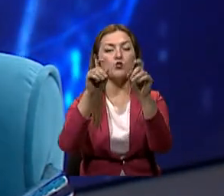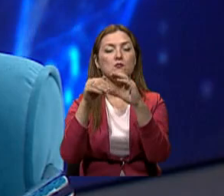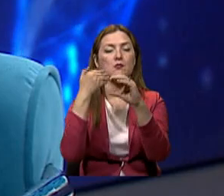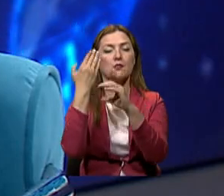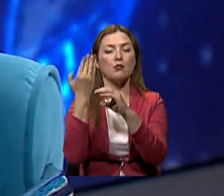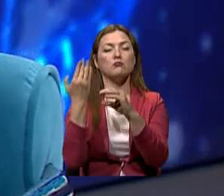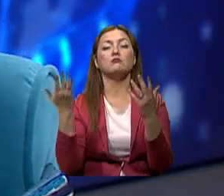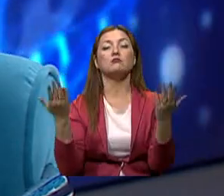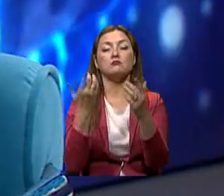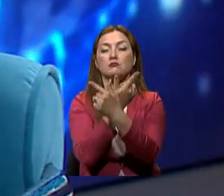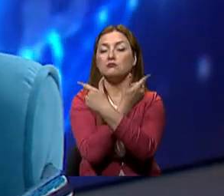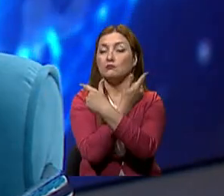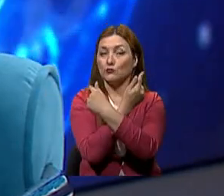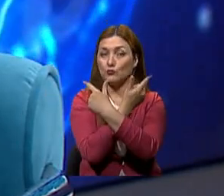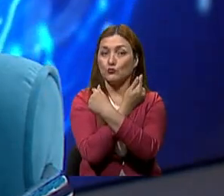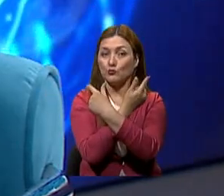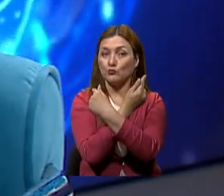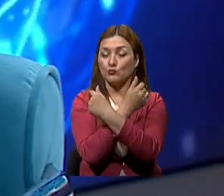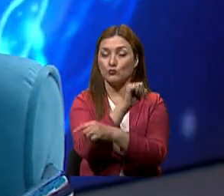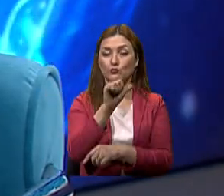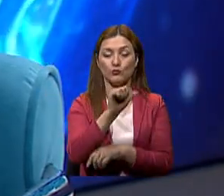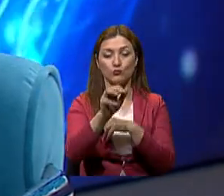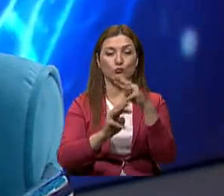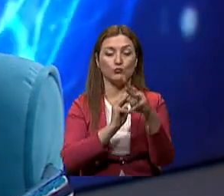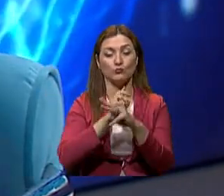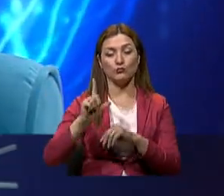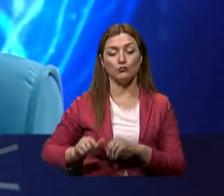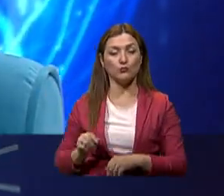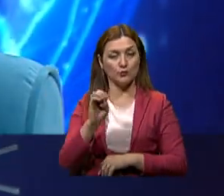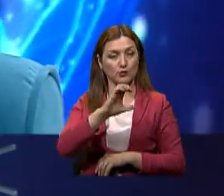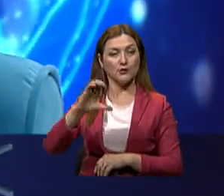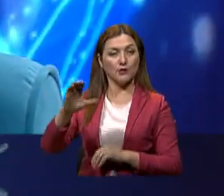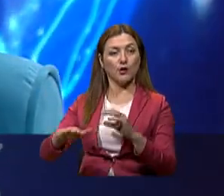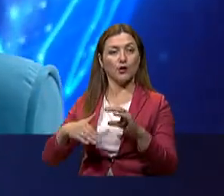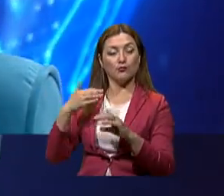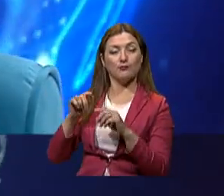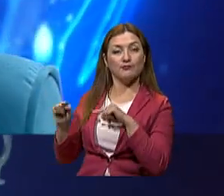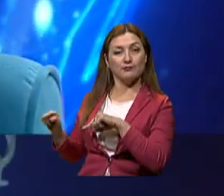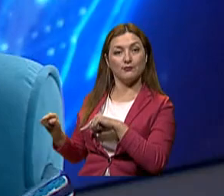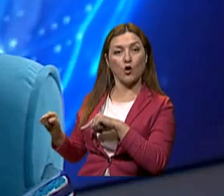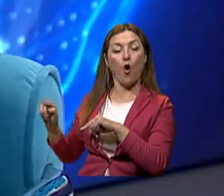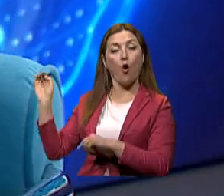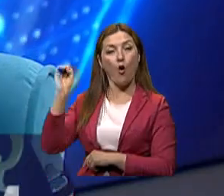de la cuenta de Twitter, @mundosaludec, o a nuestro correo electrónico,